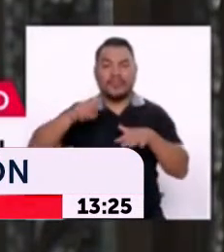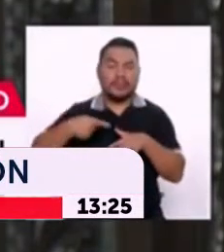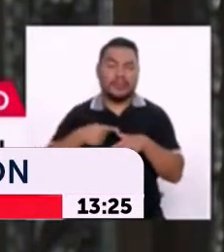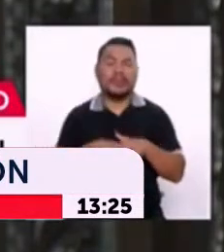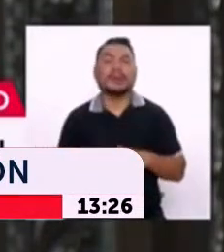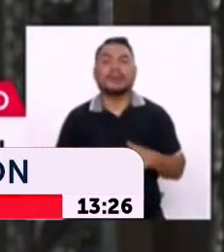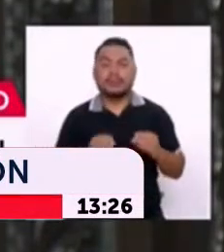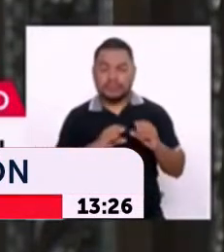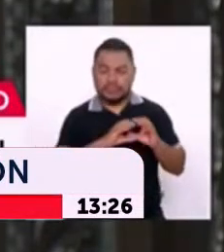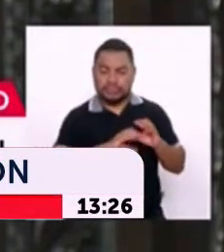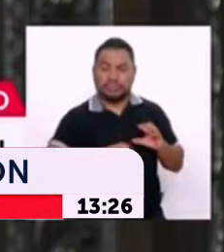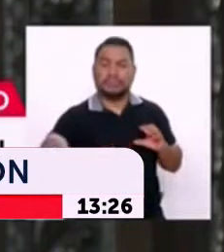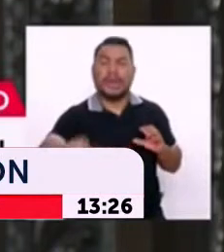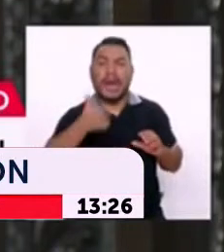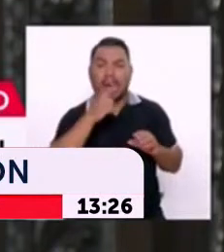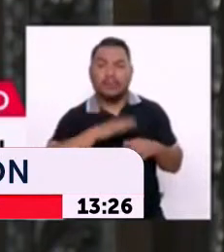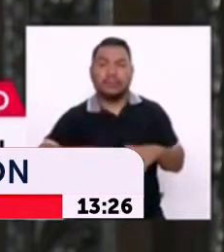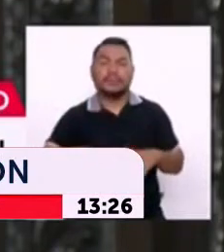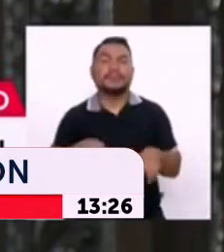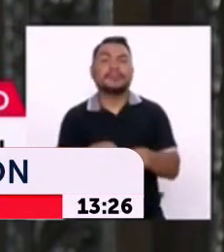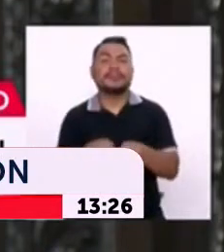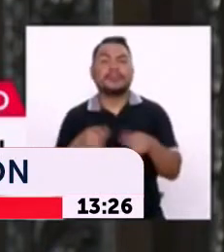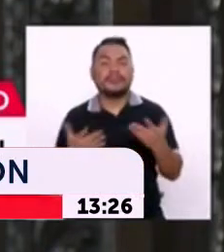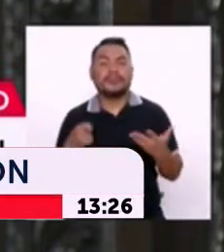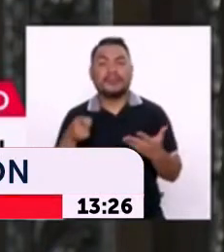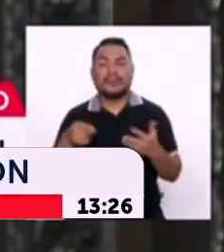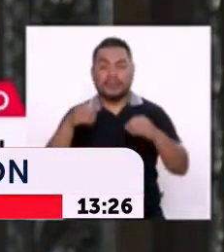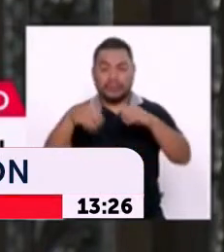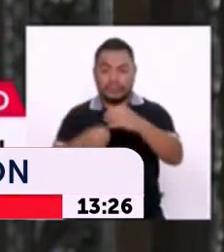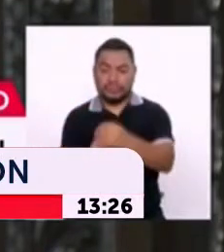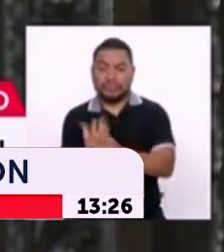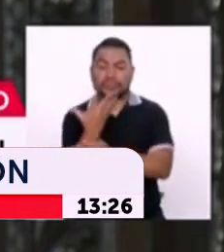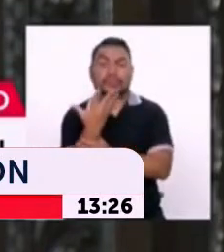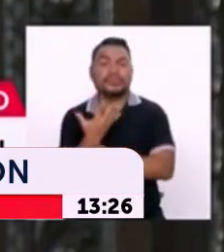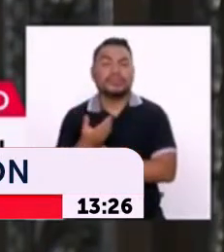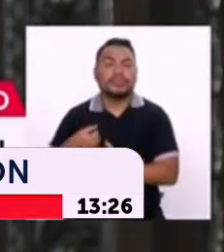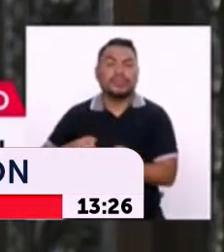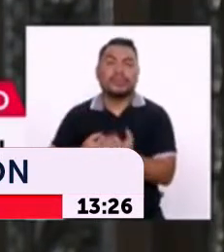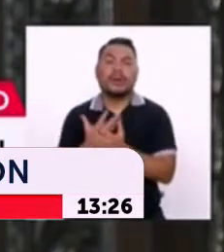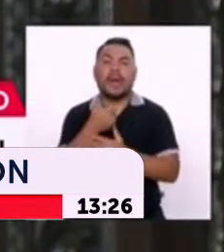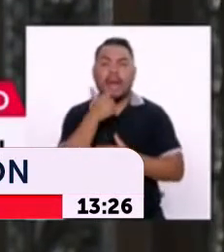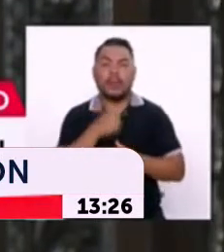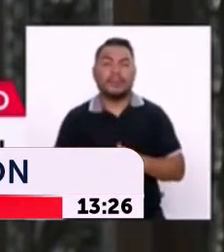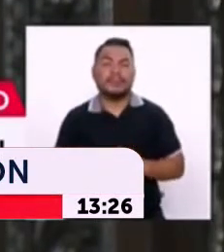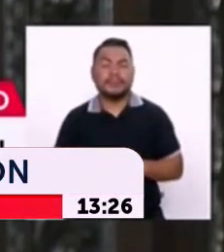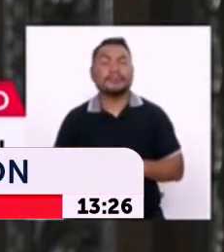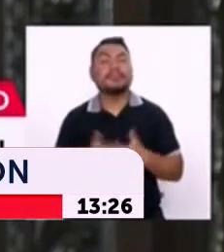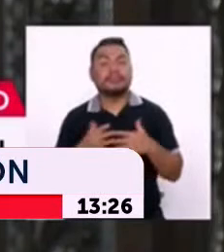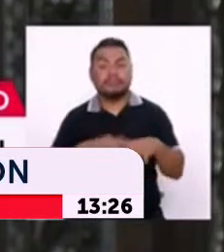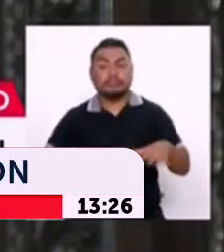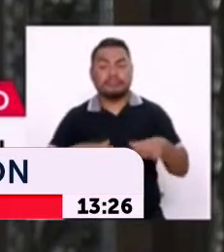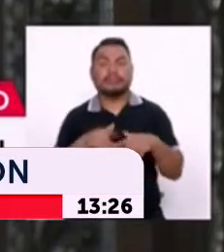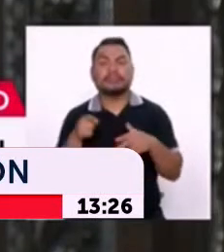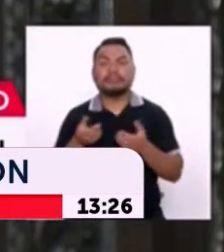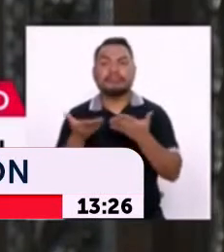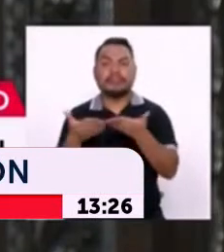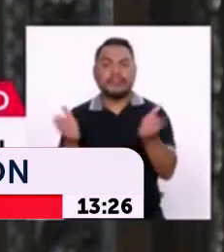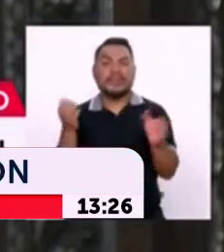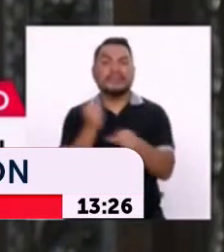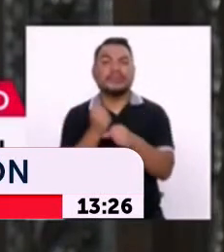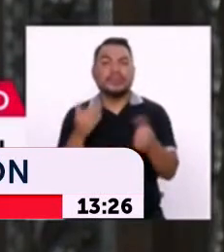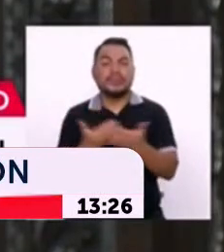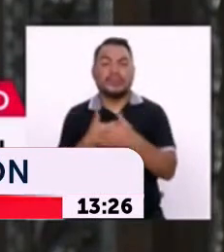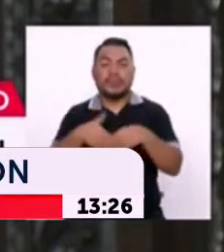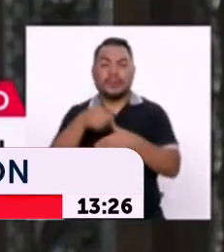kilómetros de canales y drenes, además de la siembra y cosecha del agua, generando empleo a través